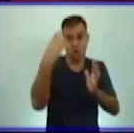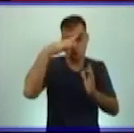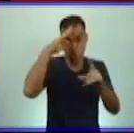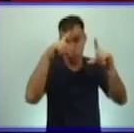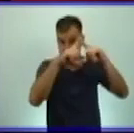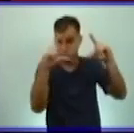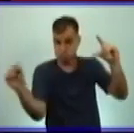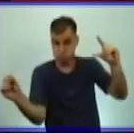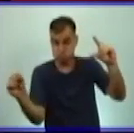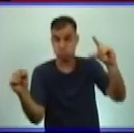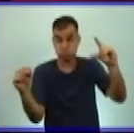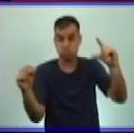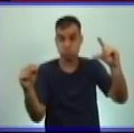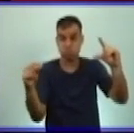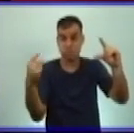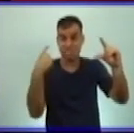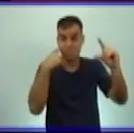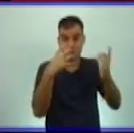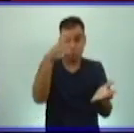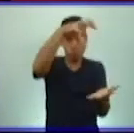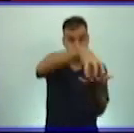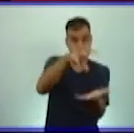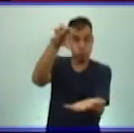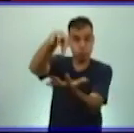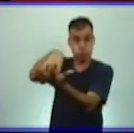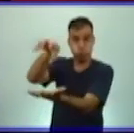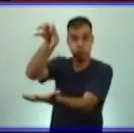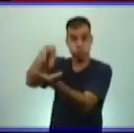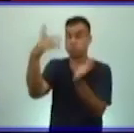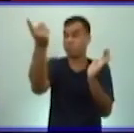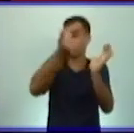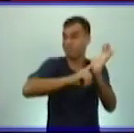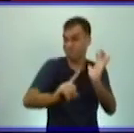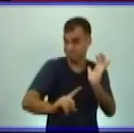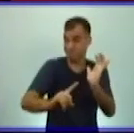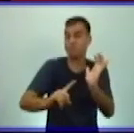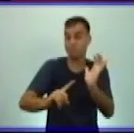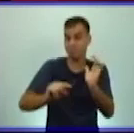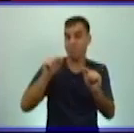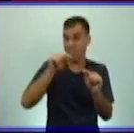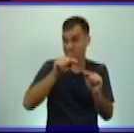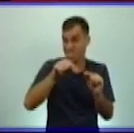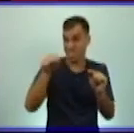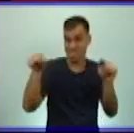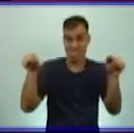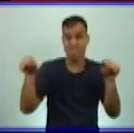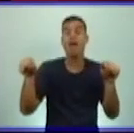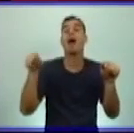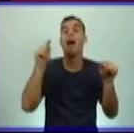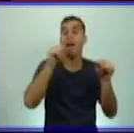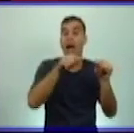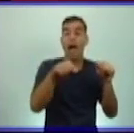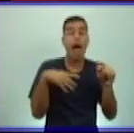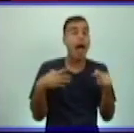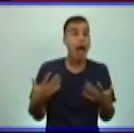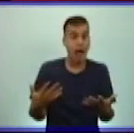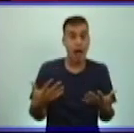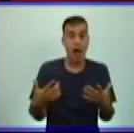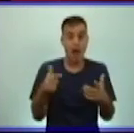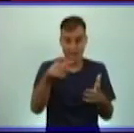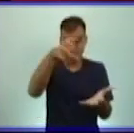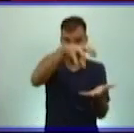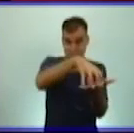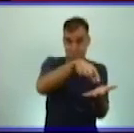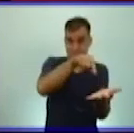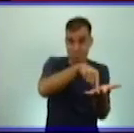donde haya una central eléctrica, una termoeléctrica, ¿verdad? En ese lugar se